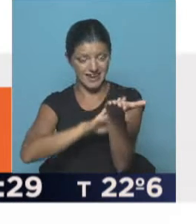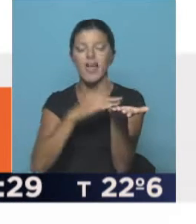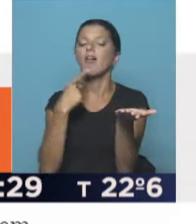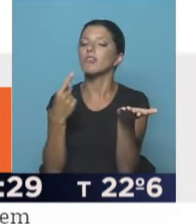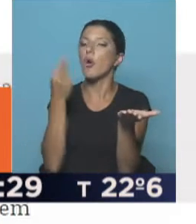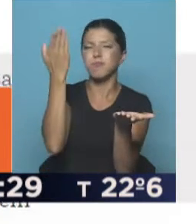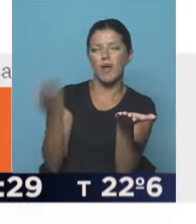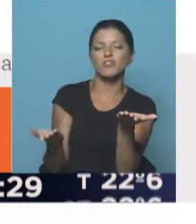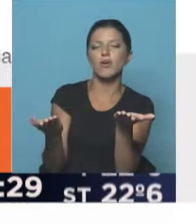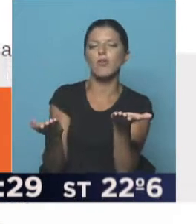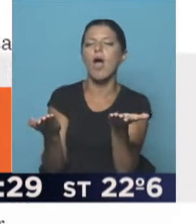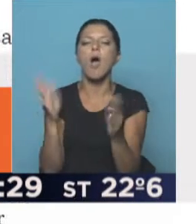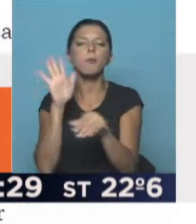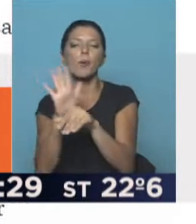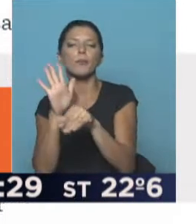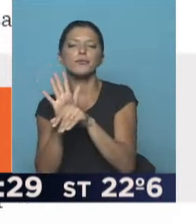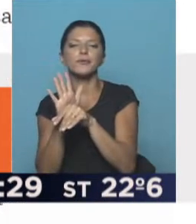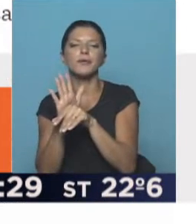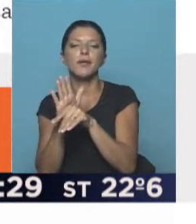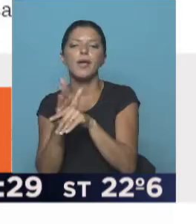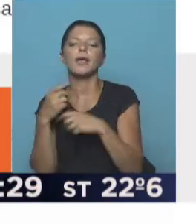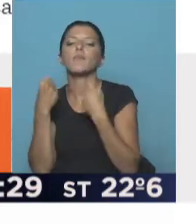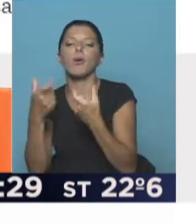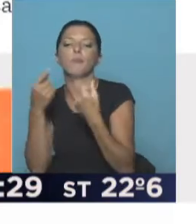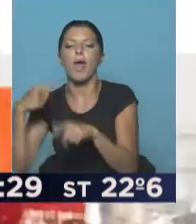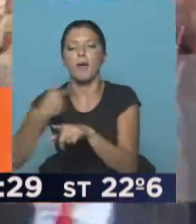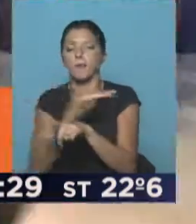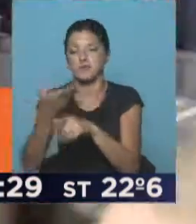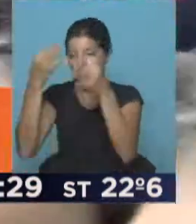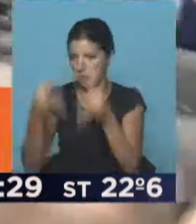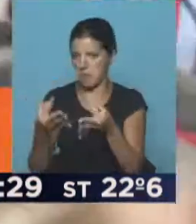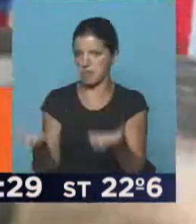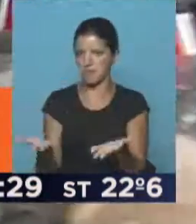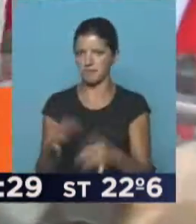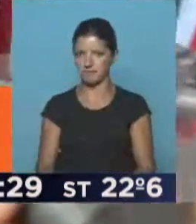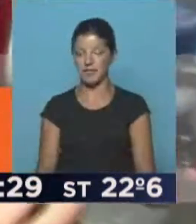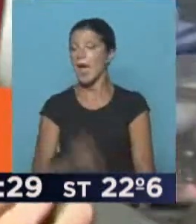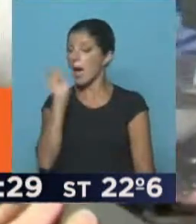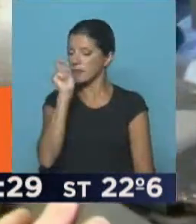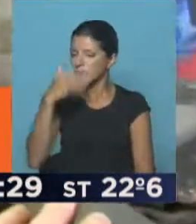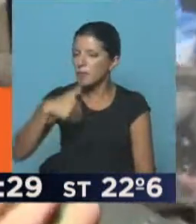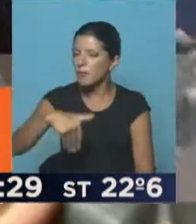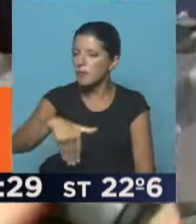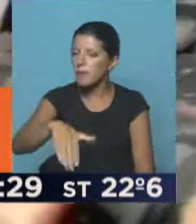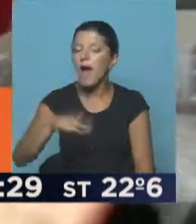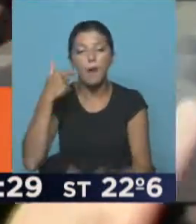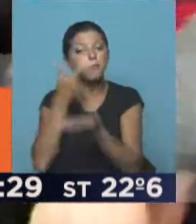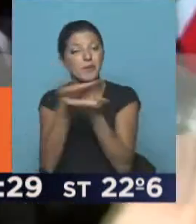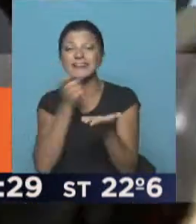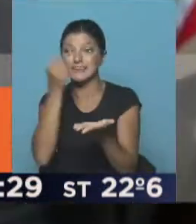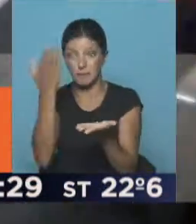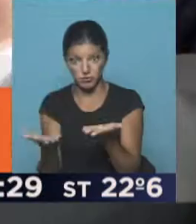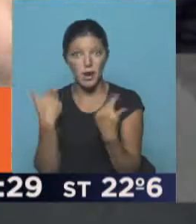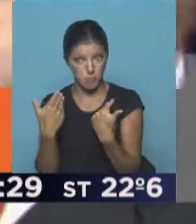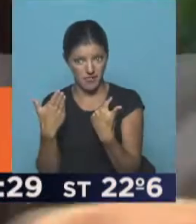cambio definirlo como un populista políticamente correcto. Los próximos meses dirán si Schulz puede ser